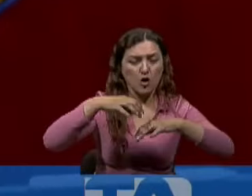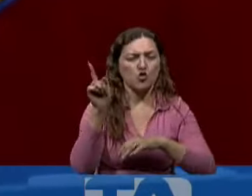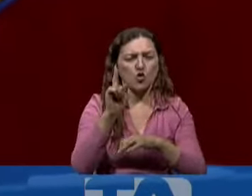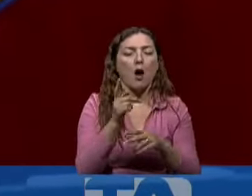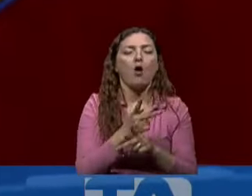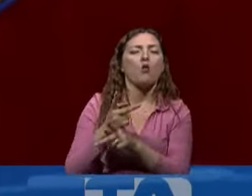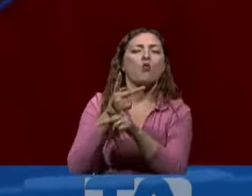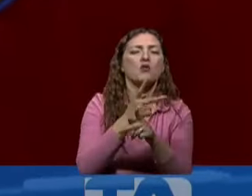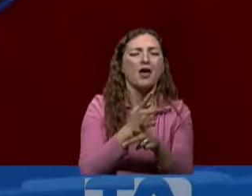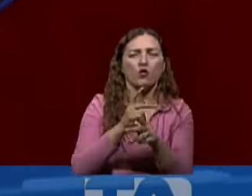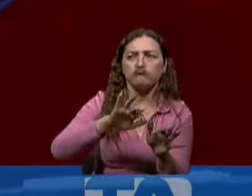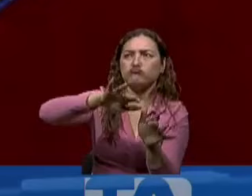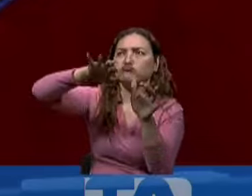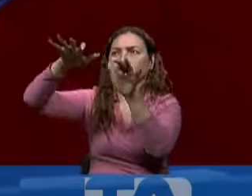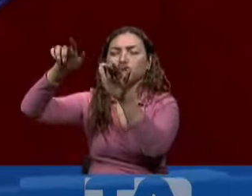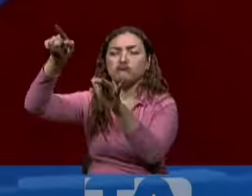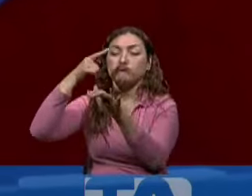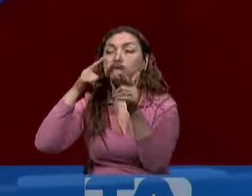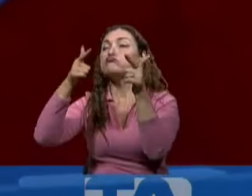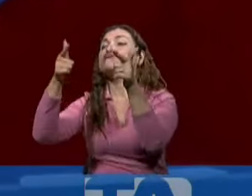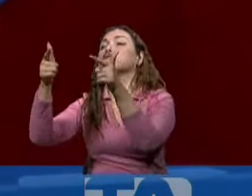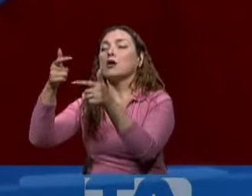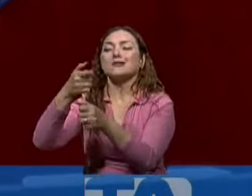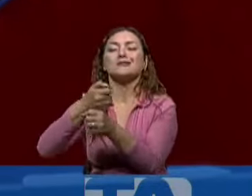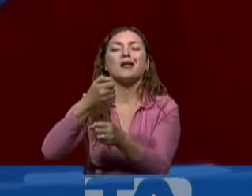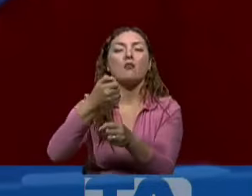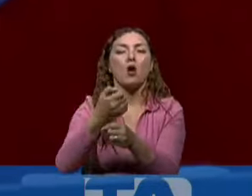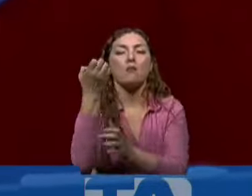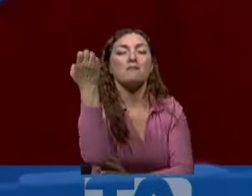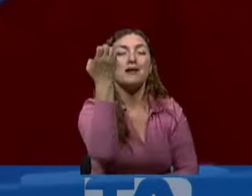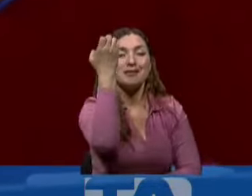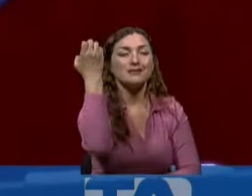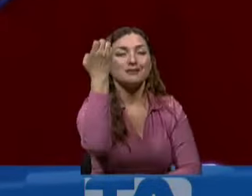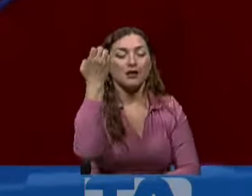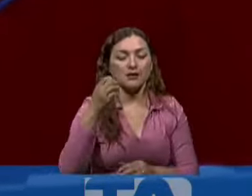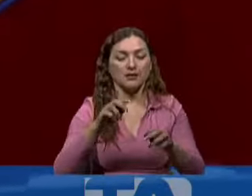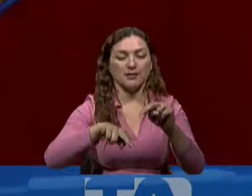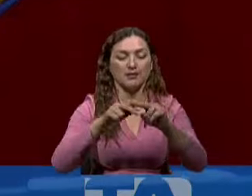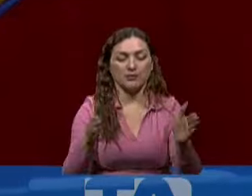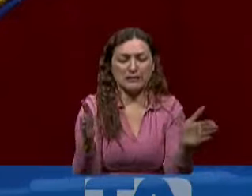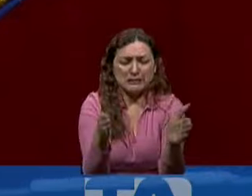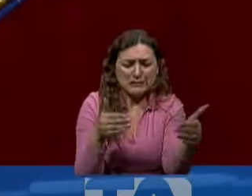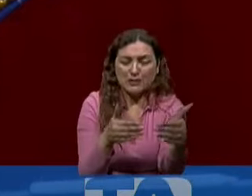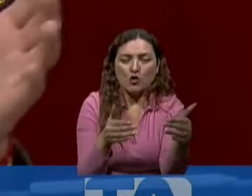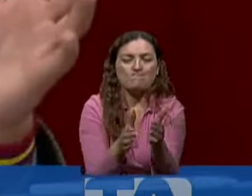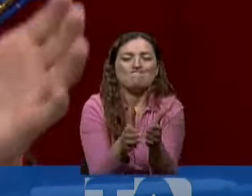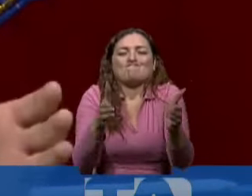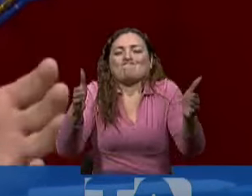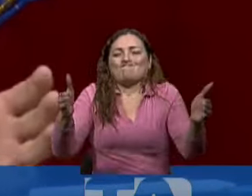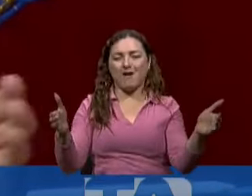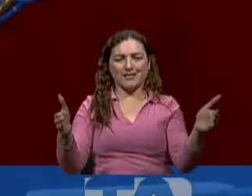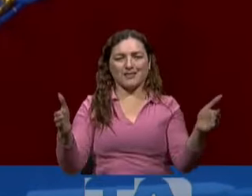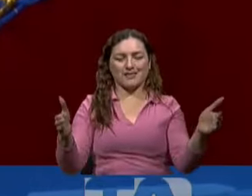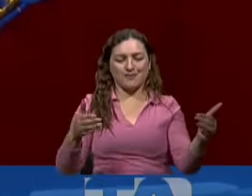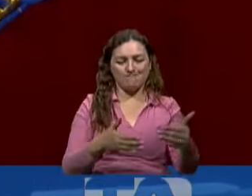digamos, de cuidado sobre las laderas, sino también un trabajo emergente de ampliación de la capacidad de